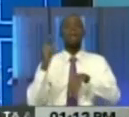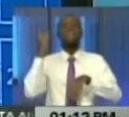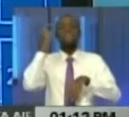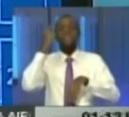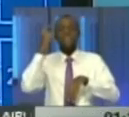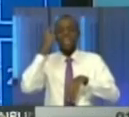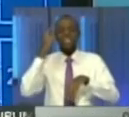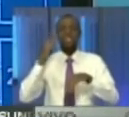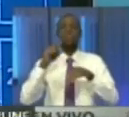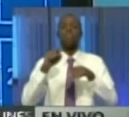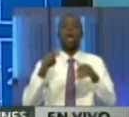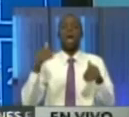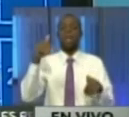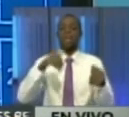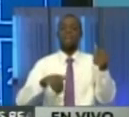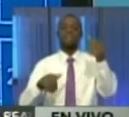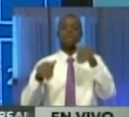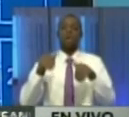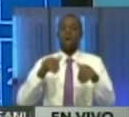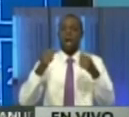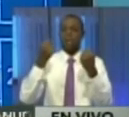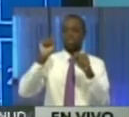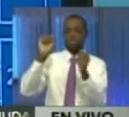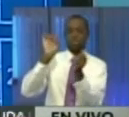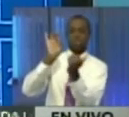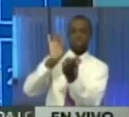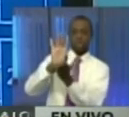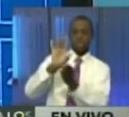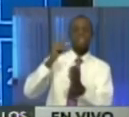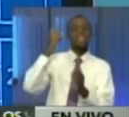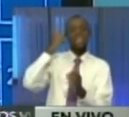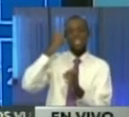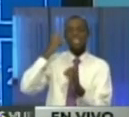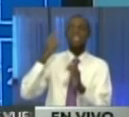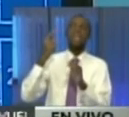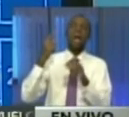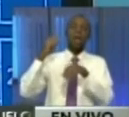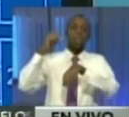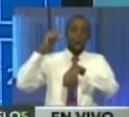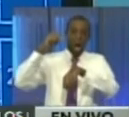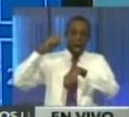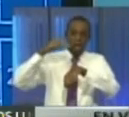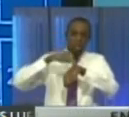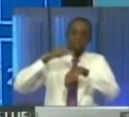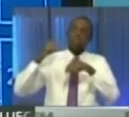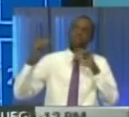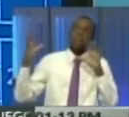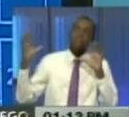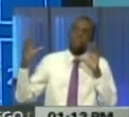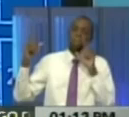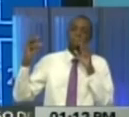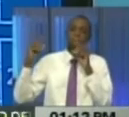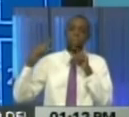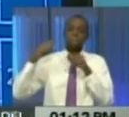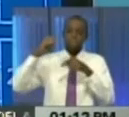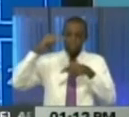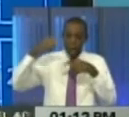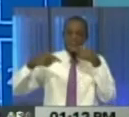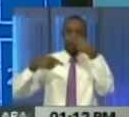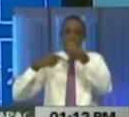por revocatorio y días acumulados por el proceso. Allí teníamos en el revocatorio del año